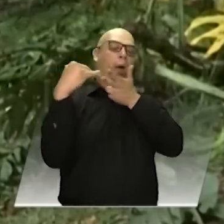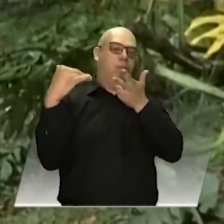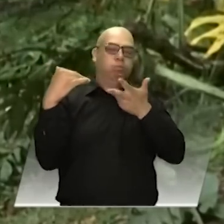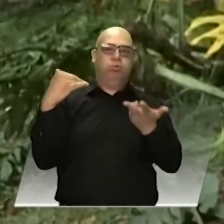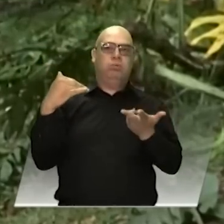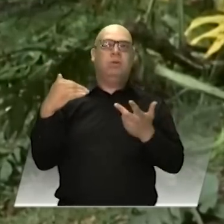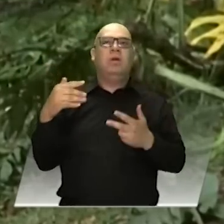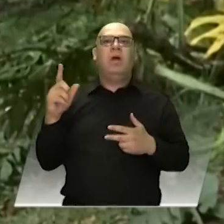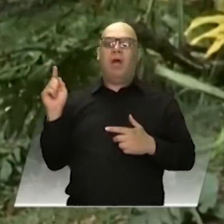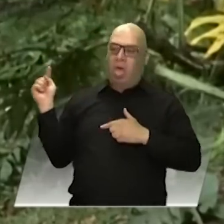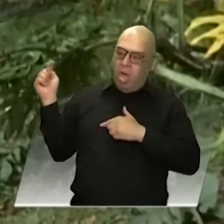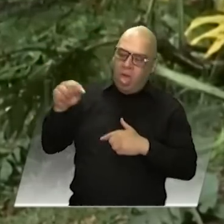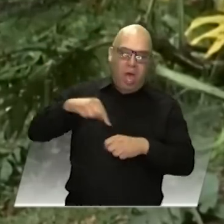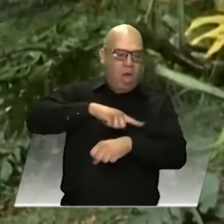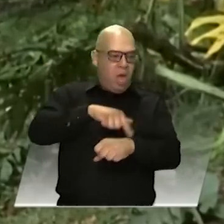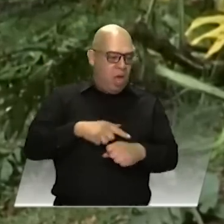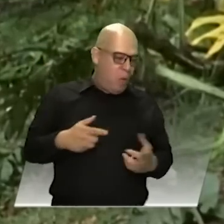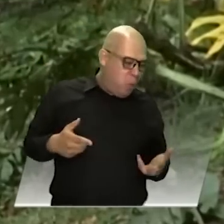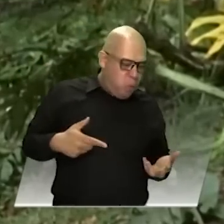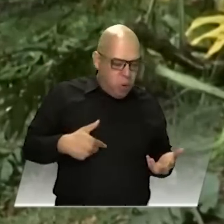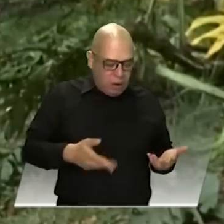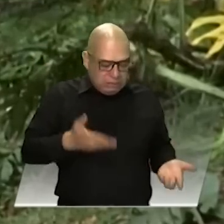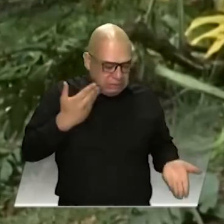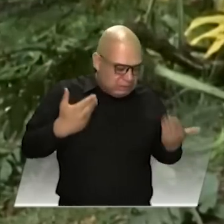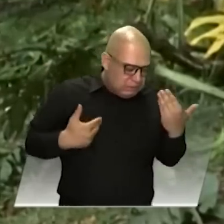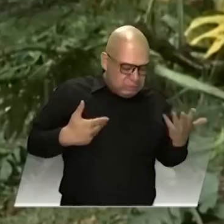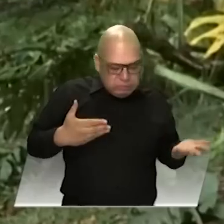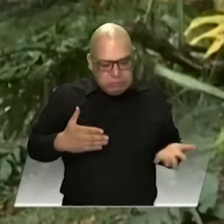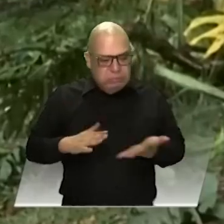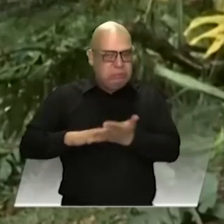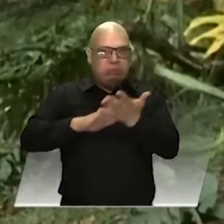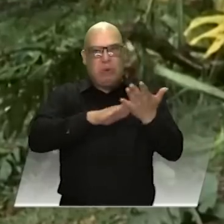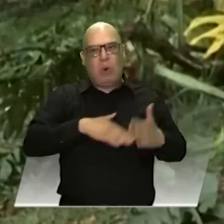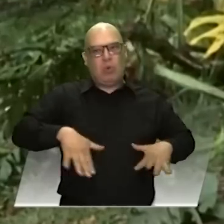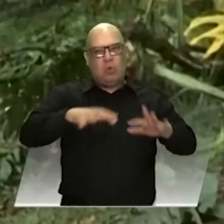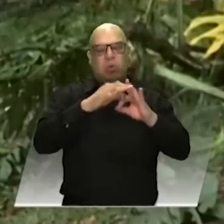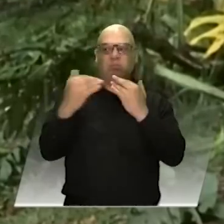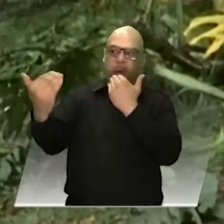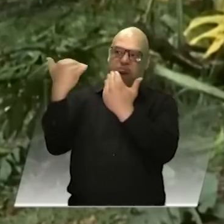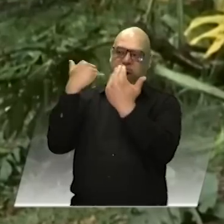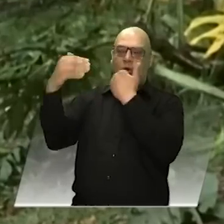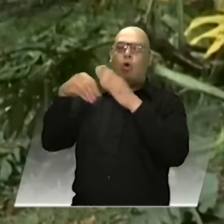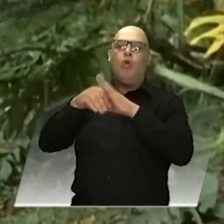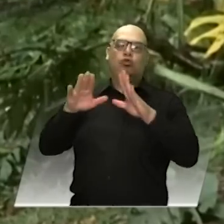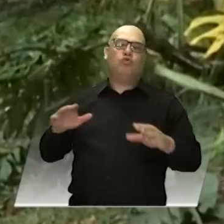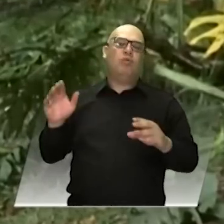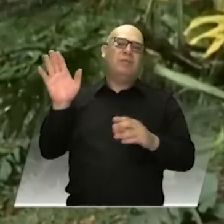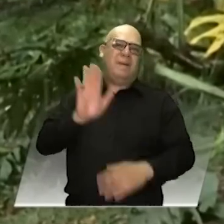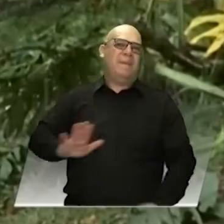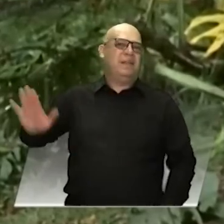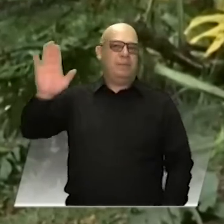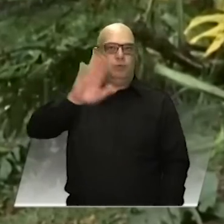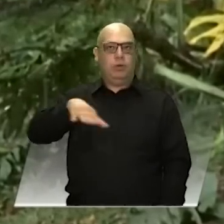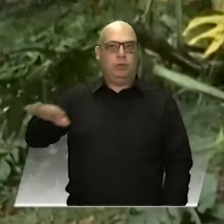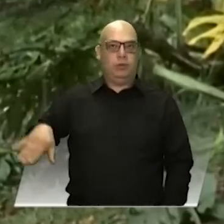se demoraron varias horas haciendo el levantamiento de los cuerpos y restableciendo el tránsito por esta vía departamental.